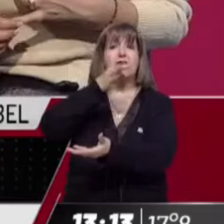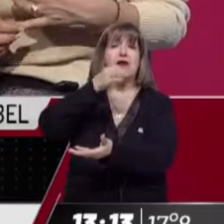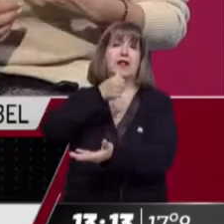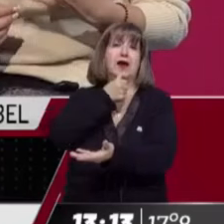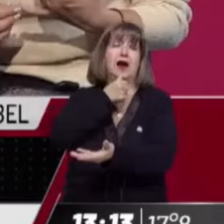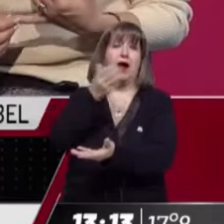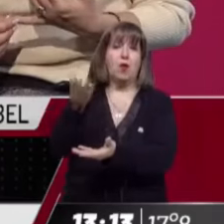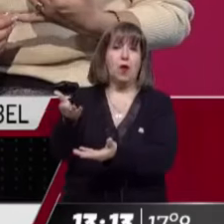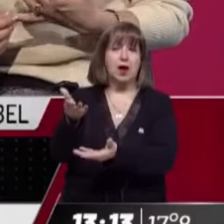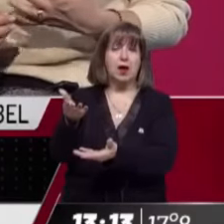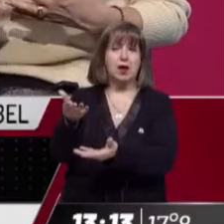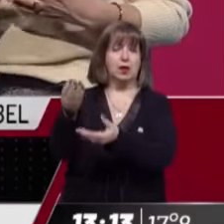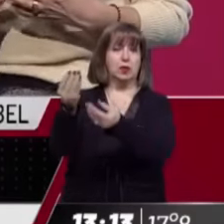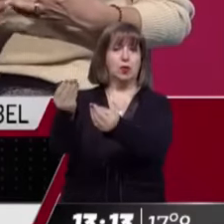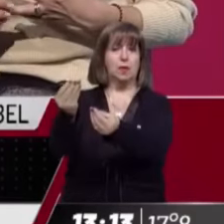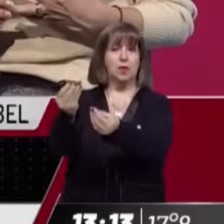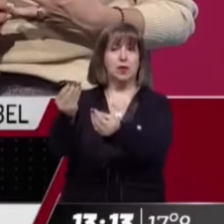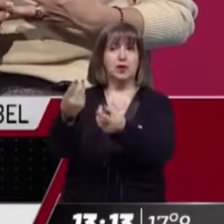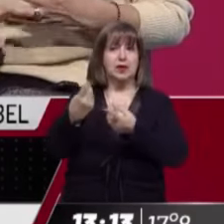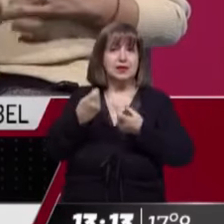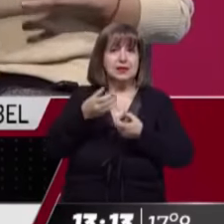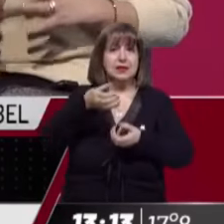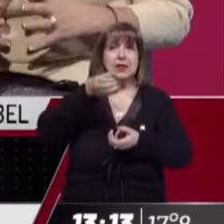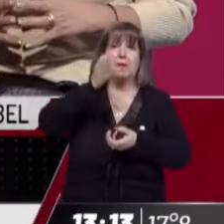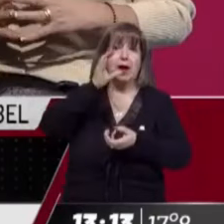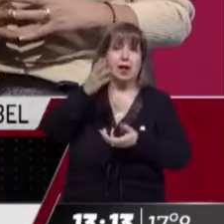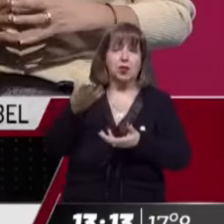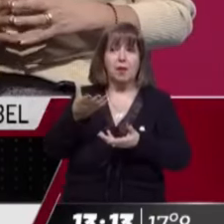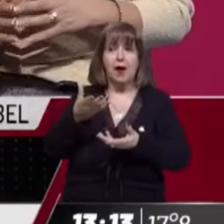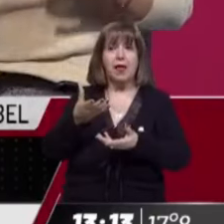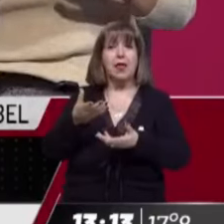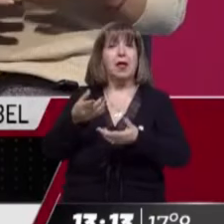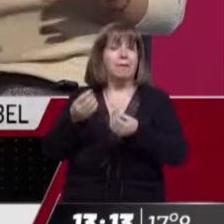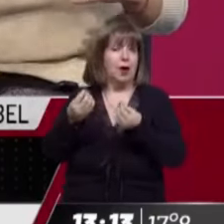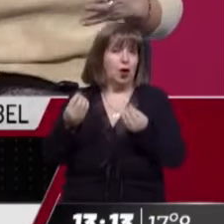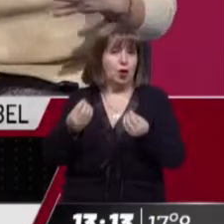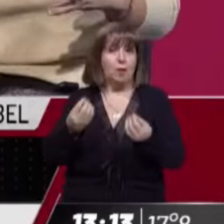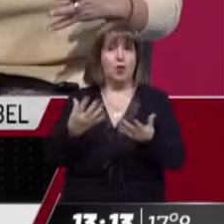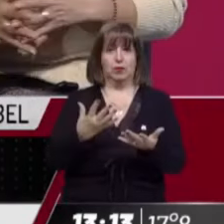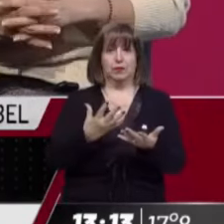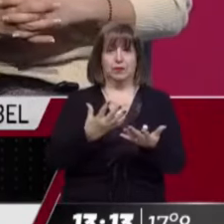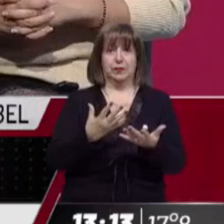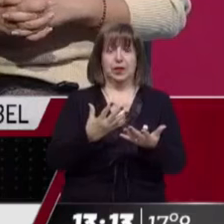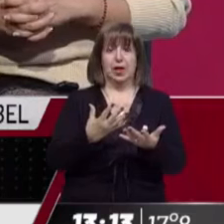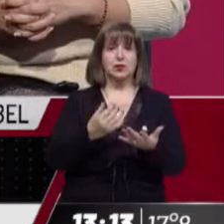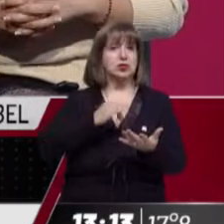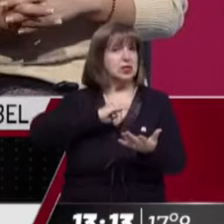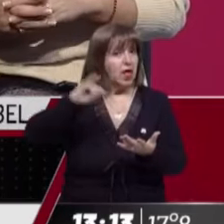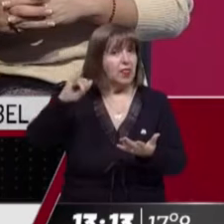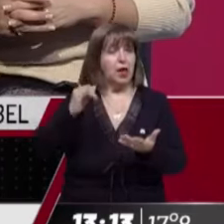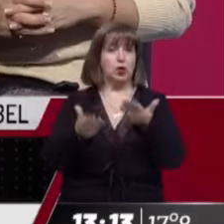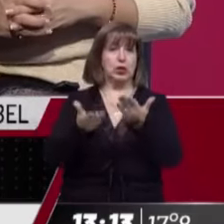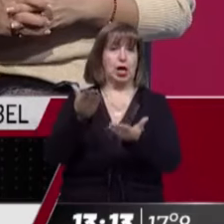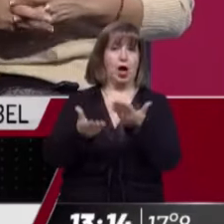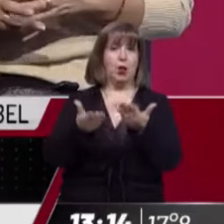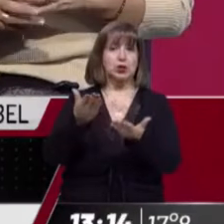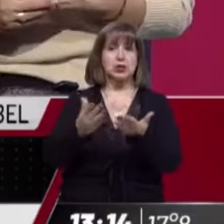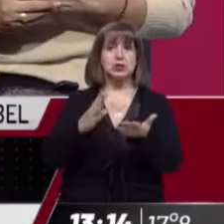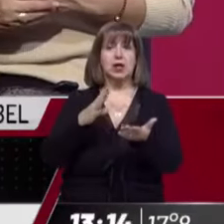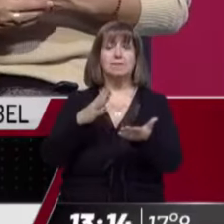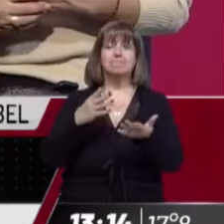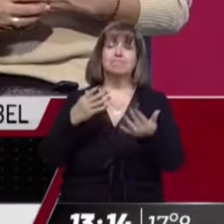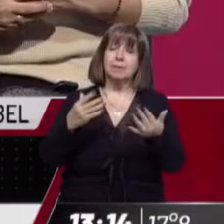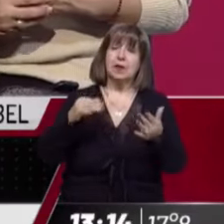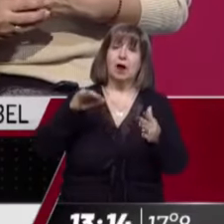el que reclama La Pampa y que además, dicen las autoridades en Mendoza, y por eso digo, habrá que ver cómo se termina resolviendo este